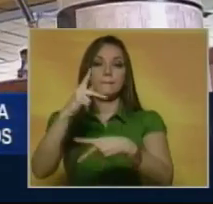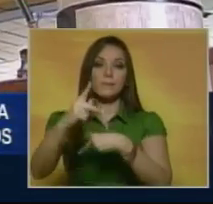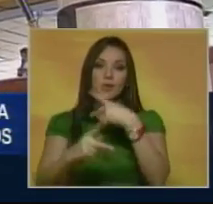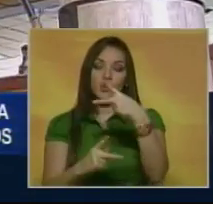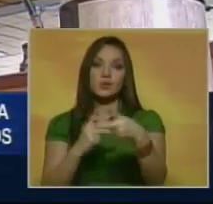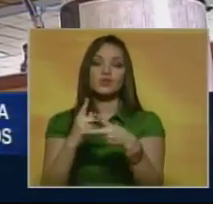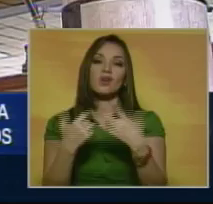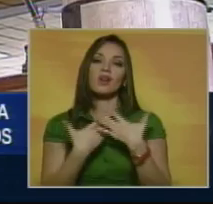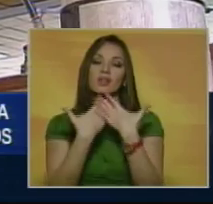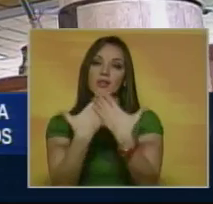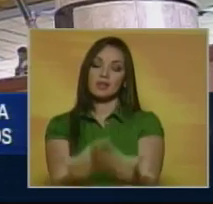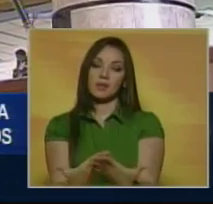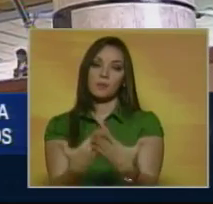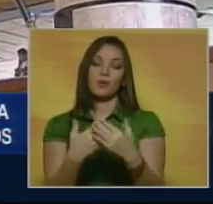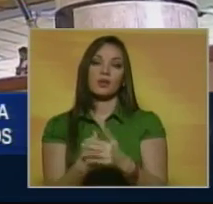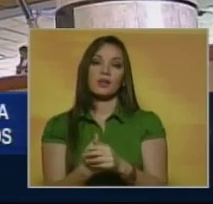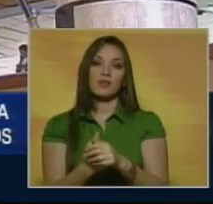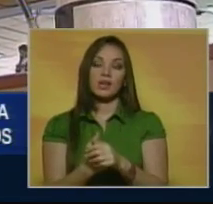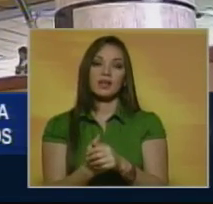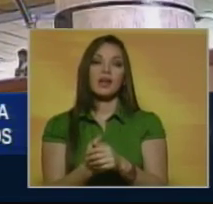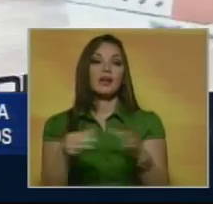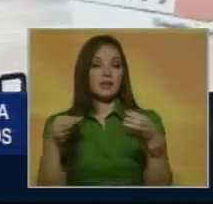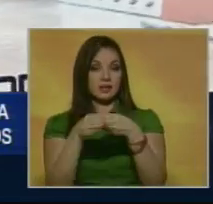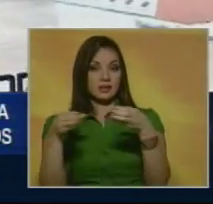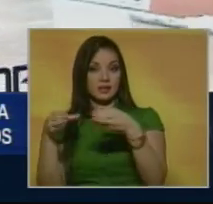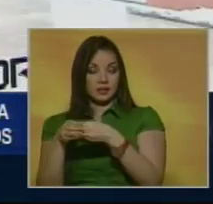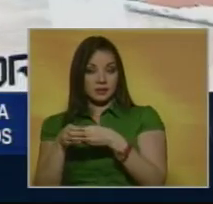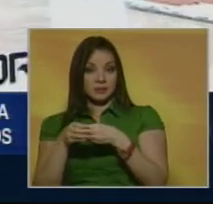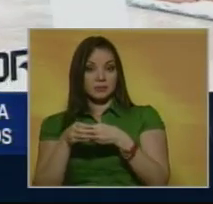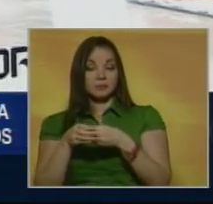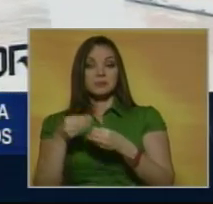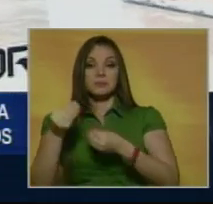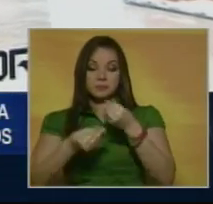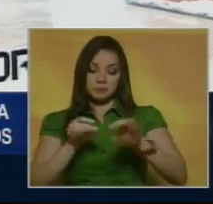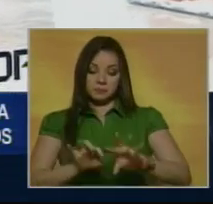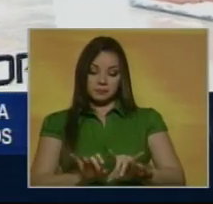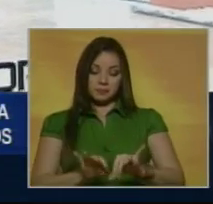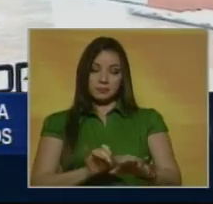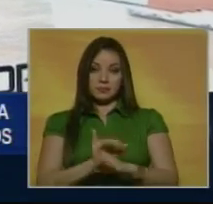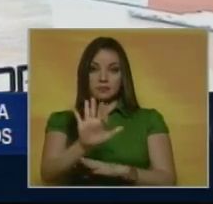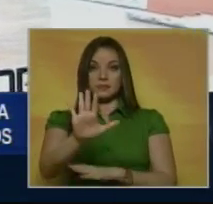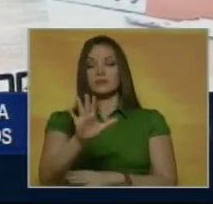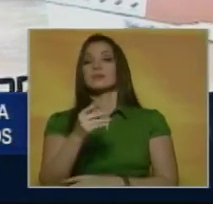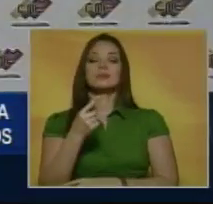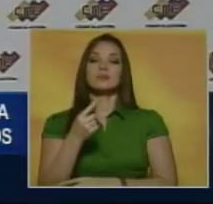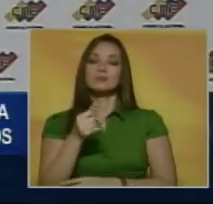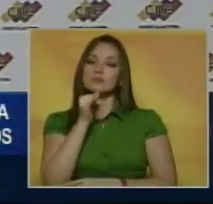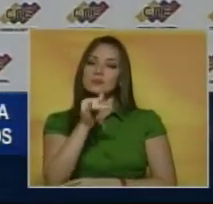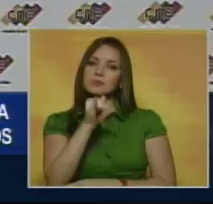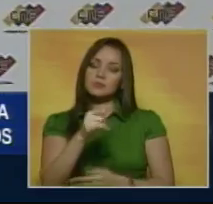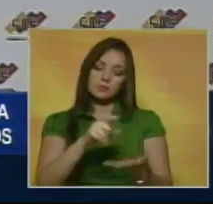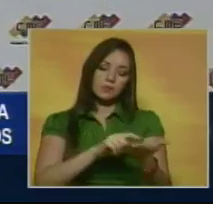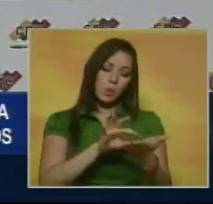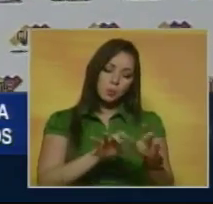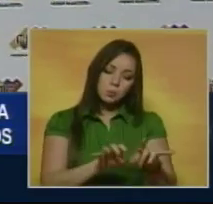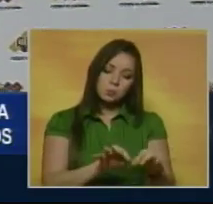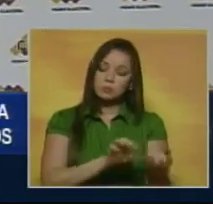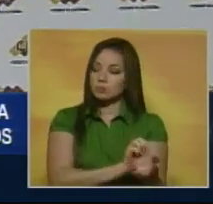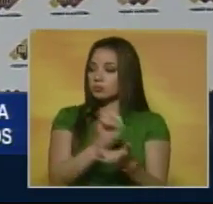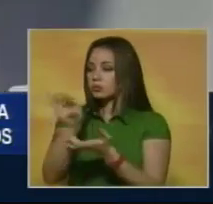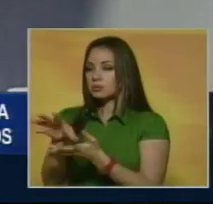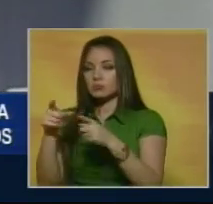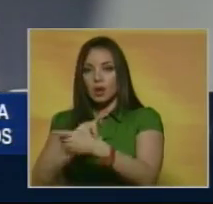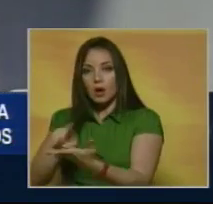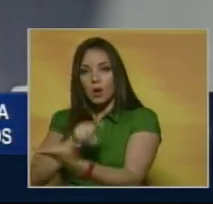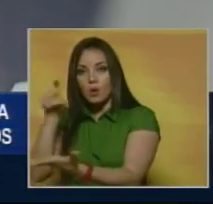certificar la disponibilidad de soporte y de los equipos que hacen la emisión de datos hacia los 2 centros nacionales de totalización, ubicados en la